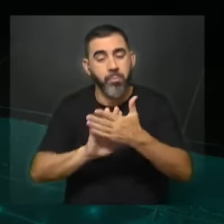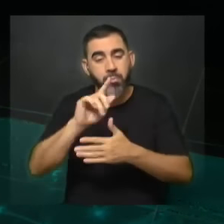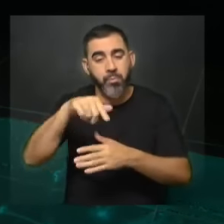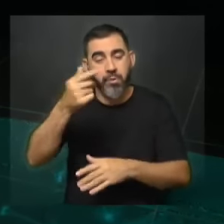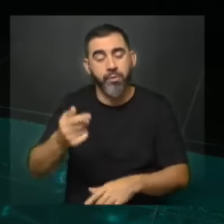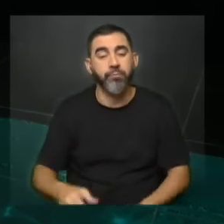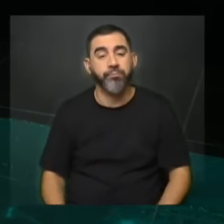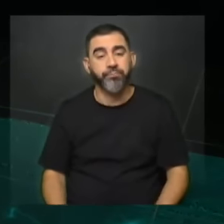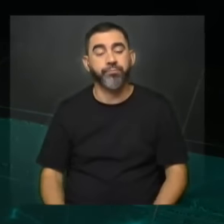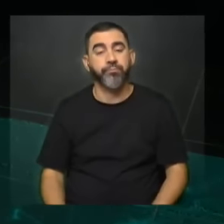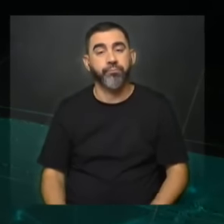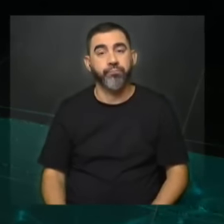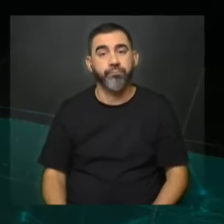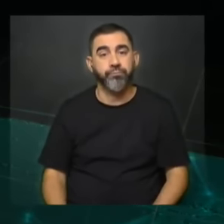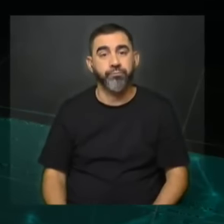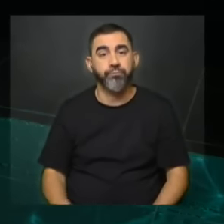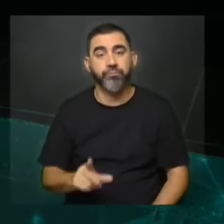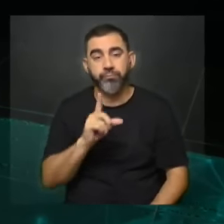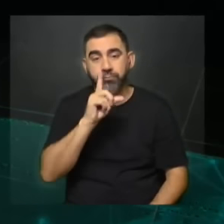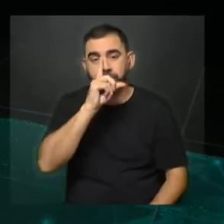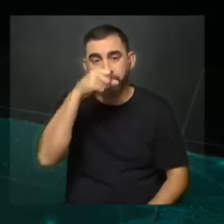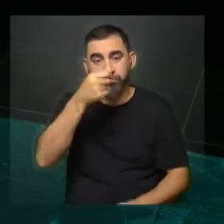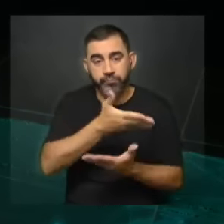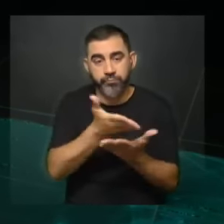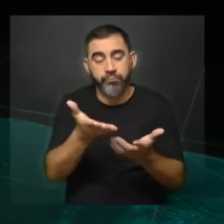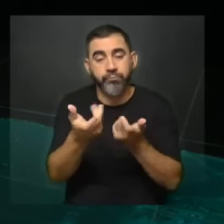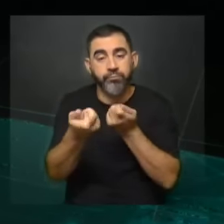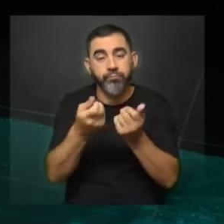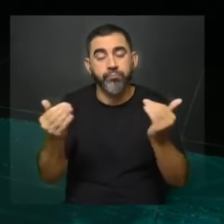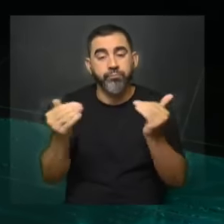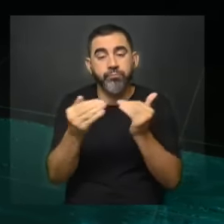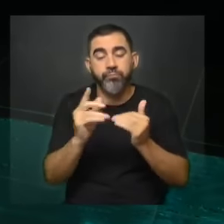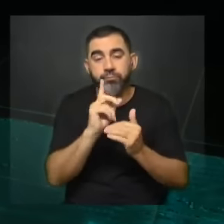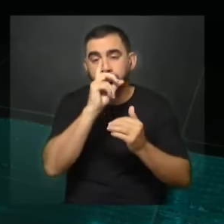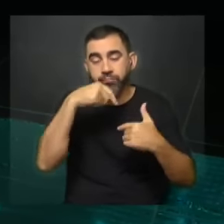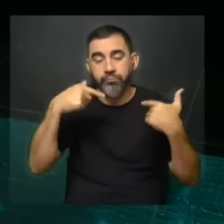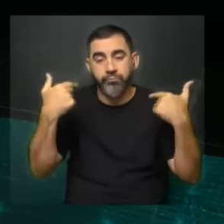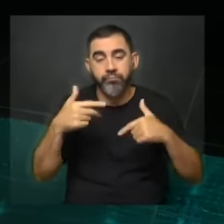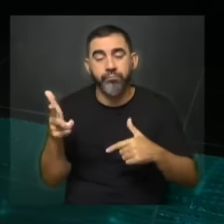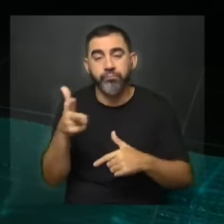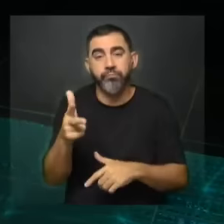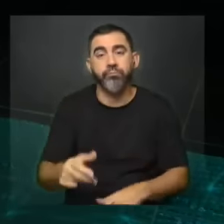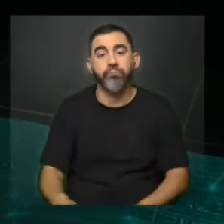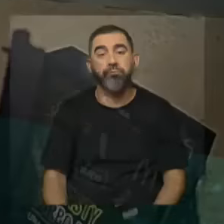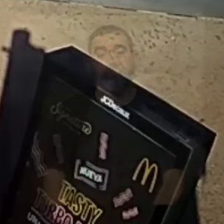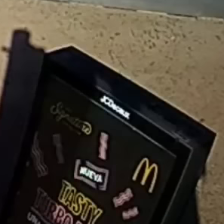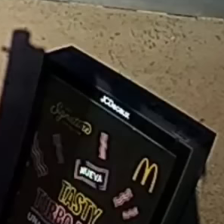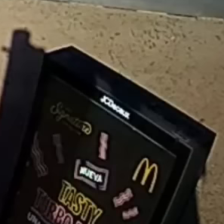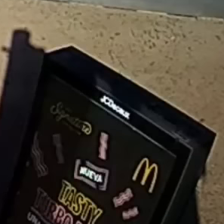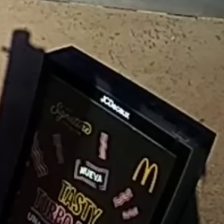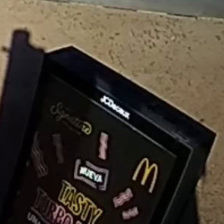entrevista central ahora vemos cómo está Montevideo a través de las cámaras del centro de gestión de